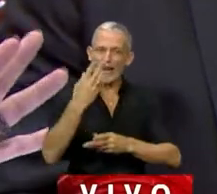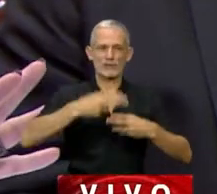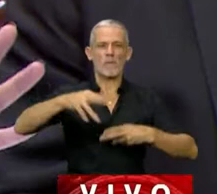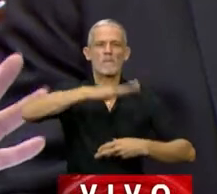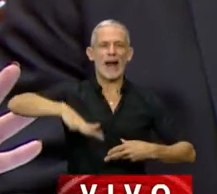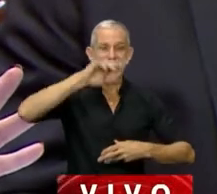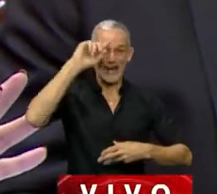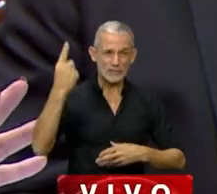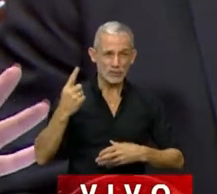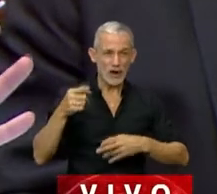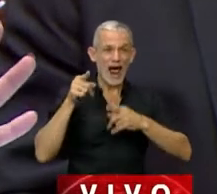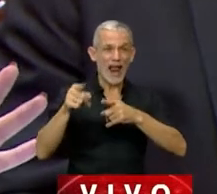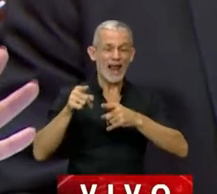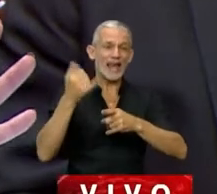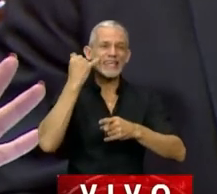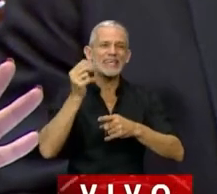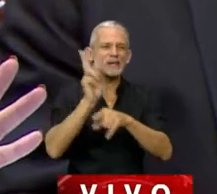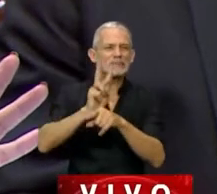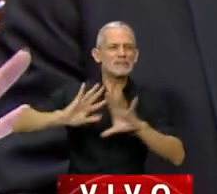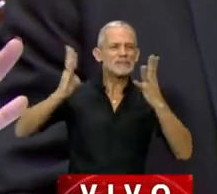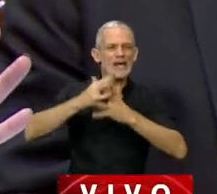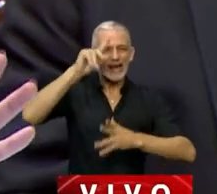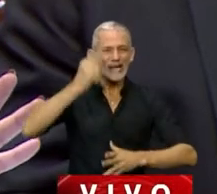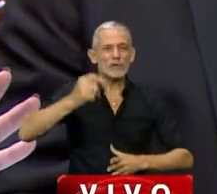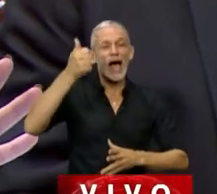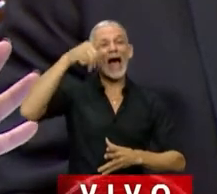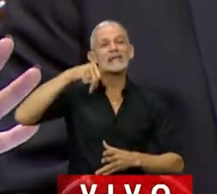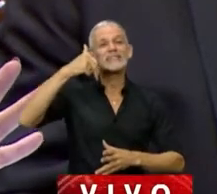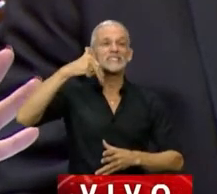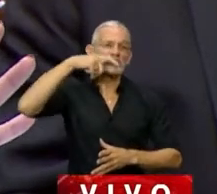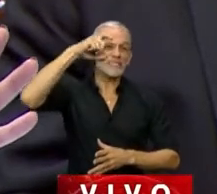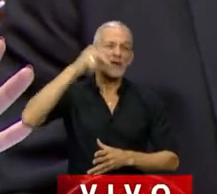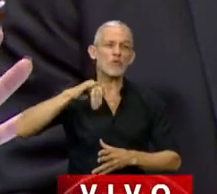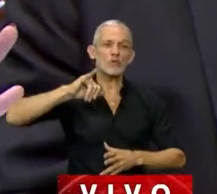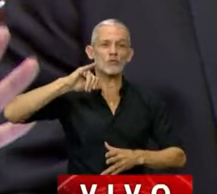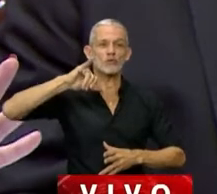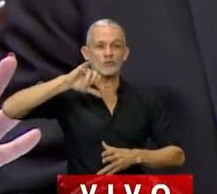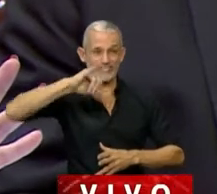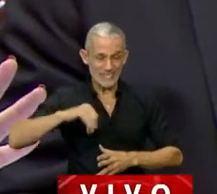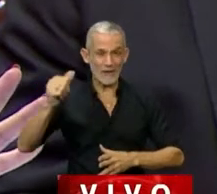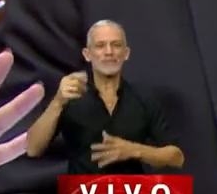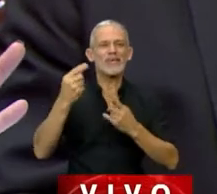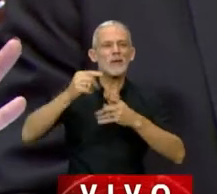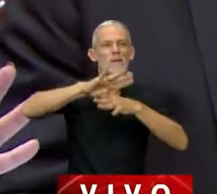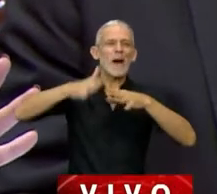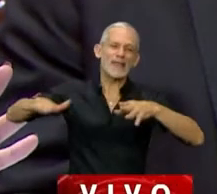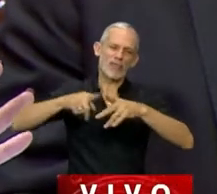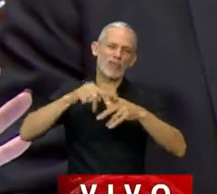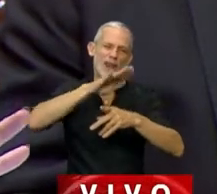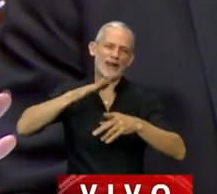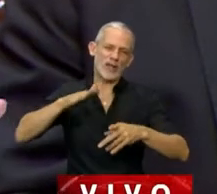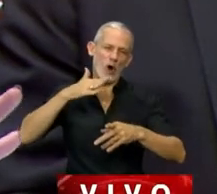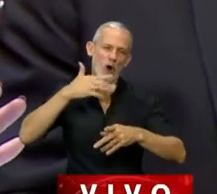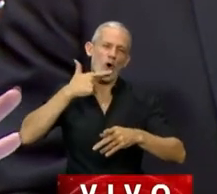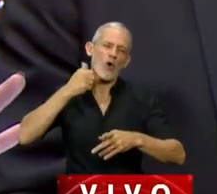del Parque Nacional y la Reserva Nacional Ancenusa y Bañados del Río Dulce, quedando